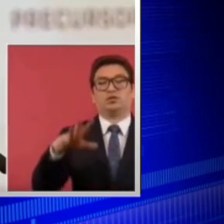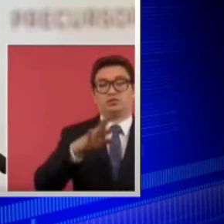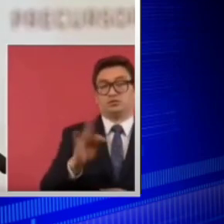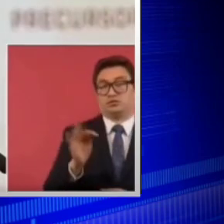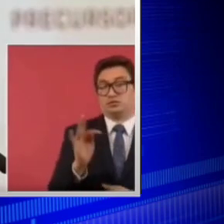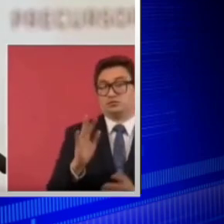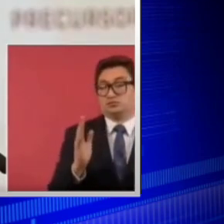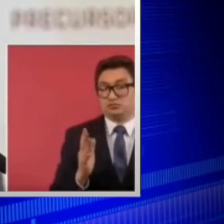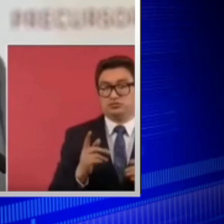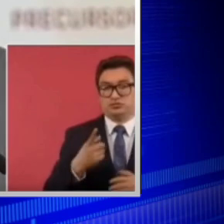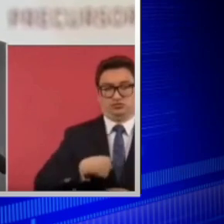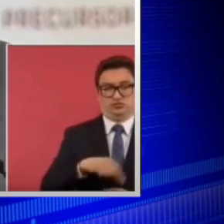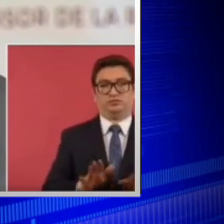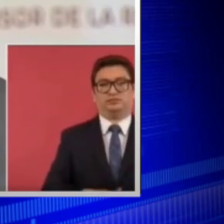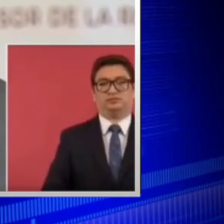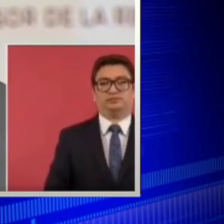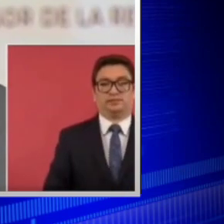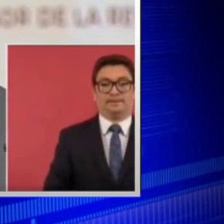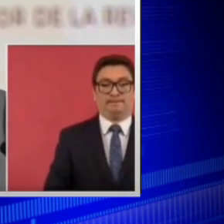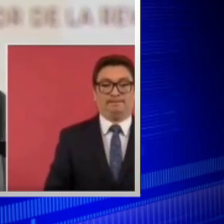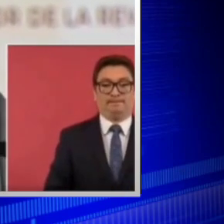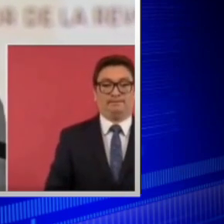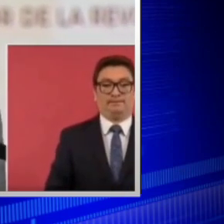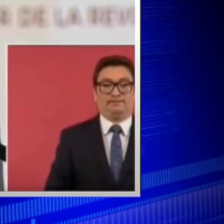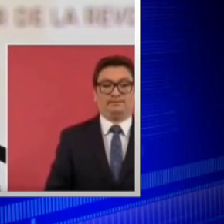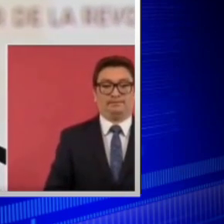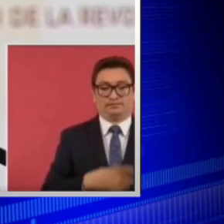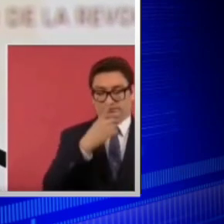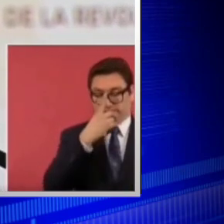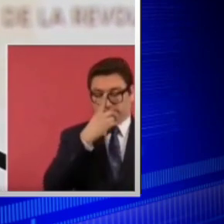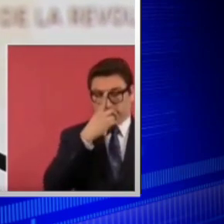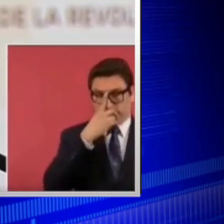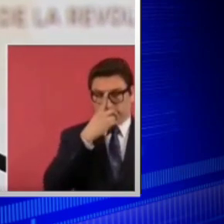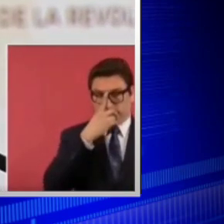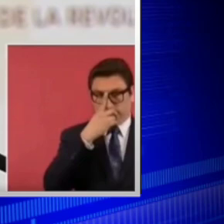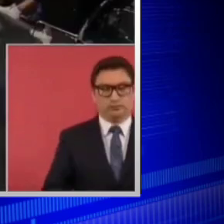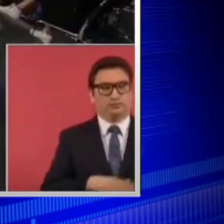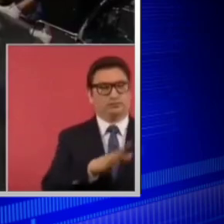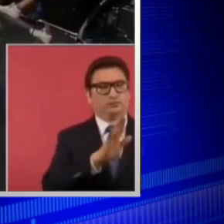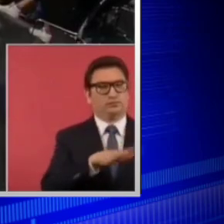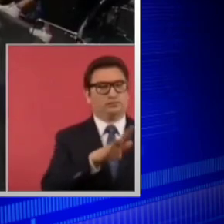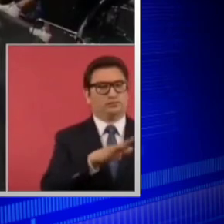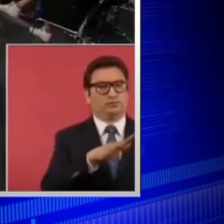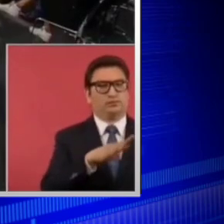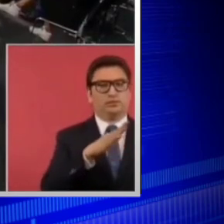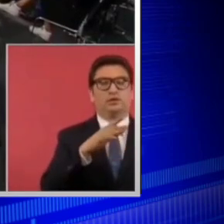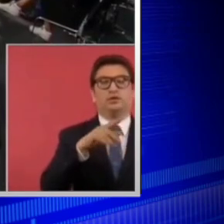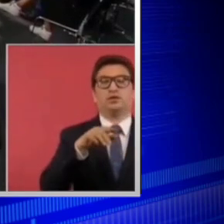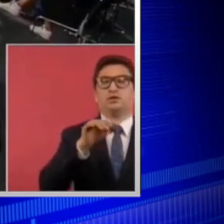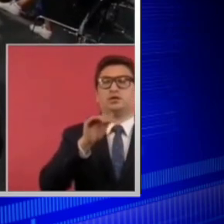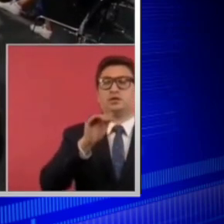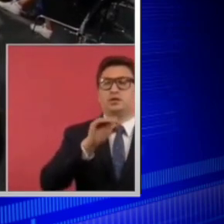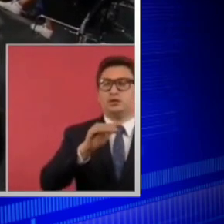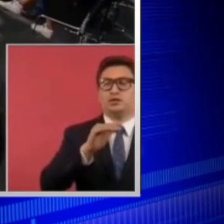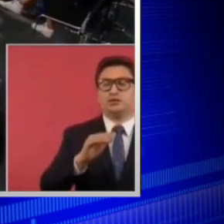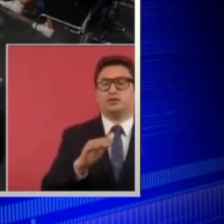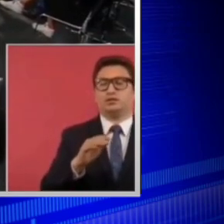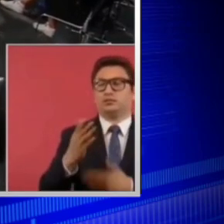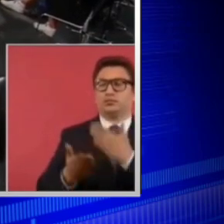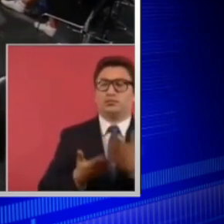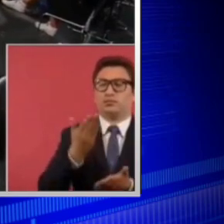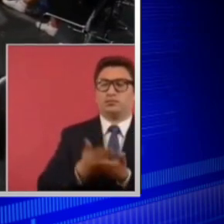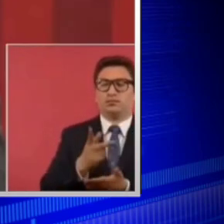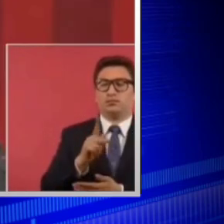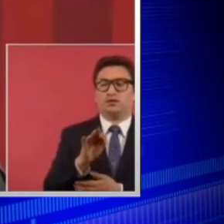nosotros estamos cumpliendo porque eso hizo uso de el mecanismo de la iniciativa preferente presidente porque